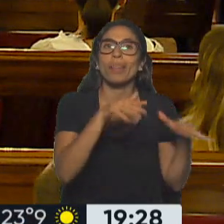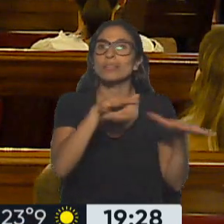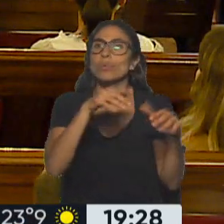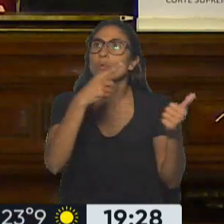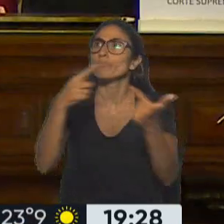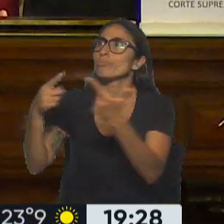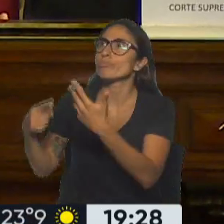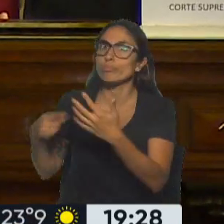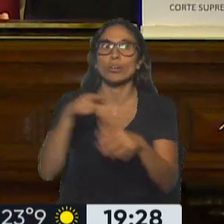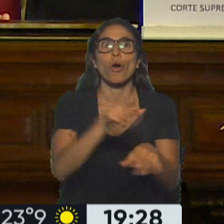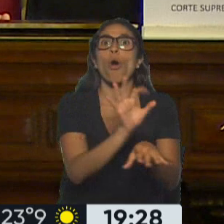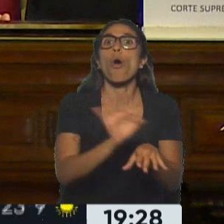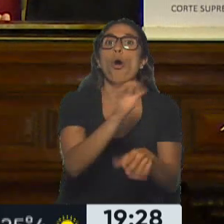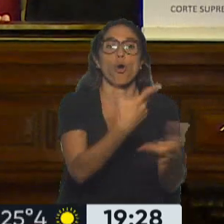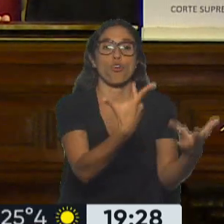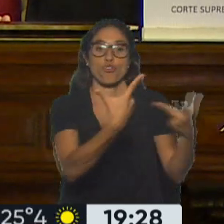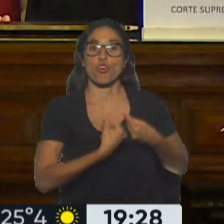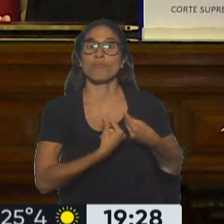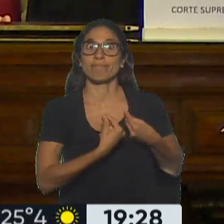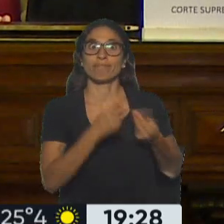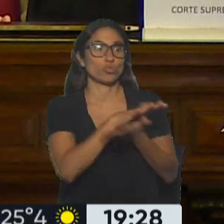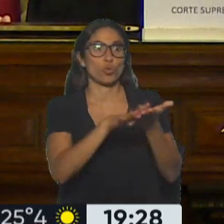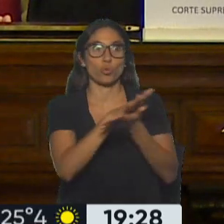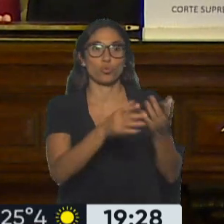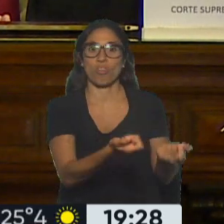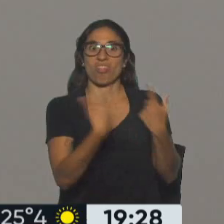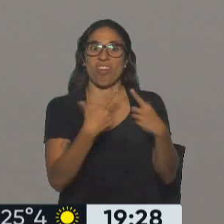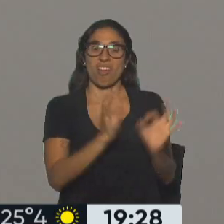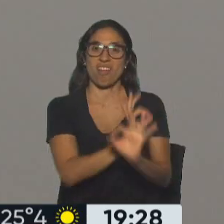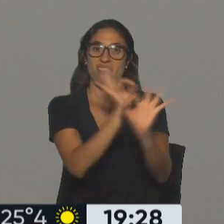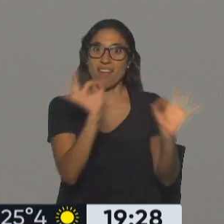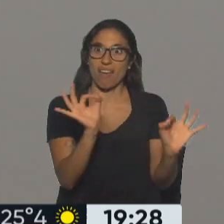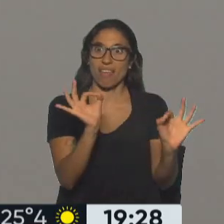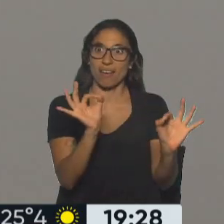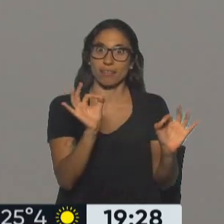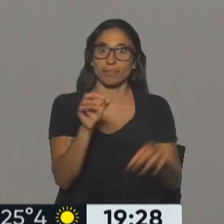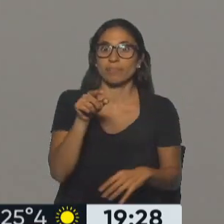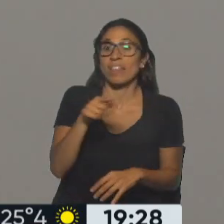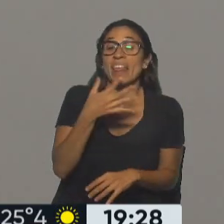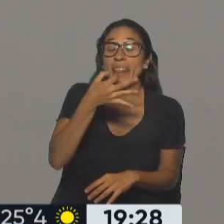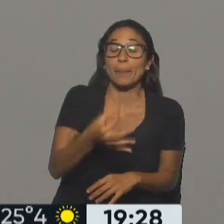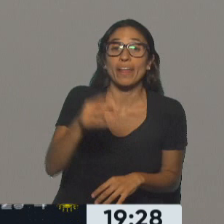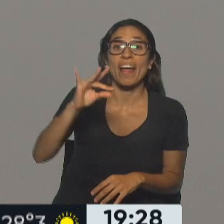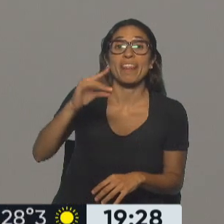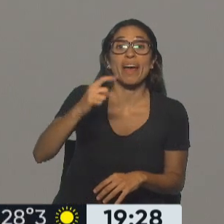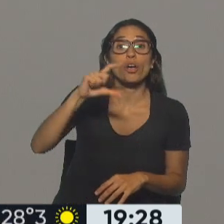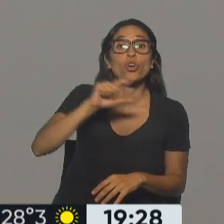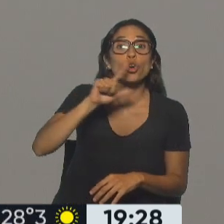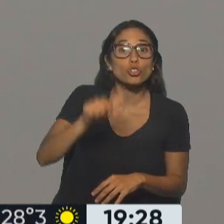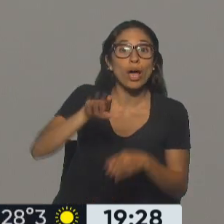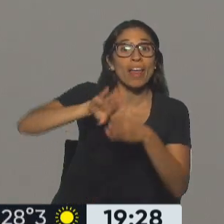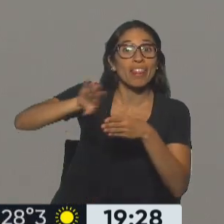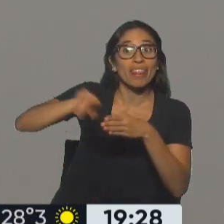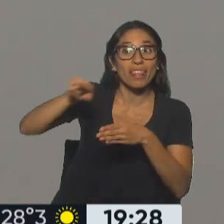en orden a que se resuelva finalmente la cuestión En definitiva Dakota va a responder de las deudas de acota con el